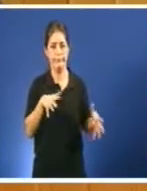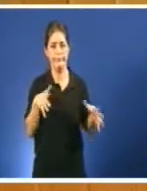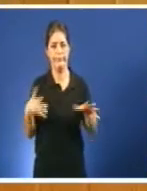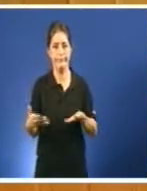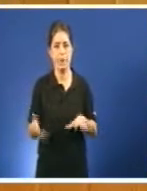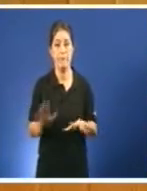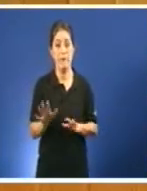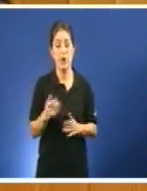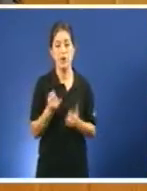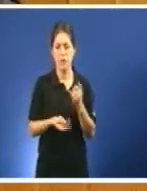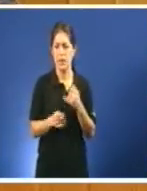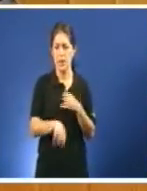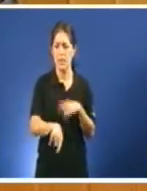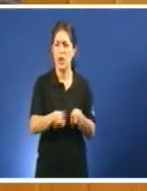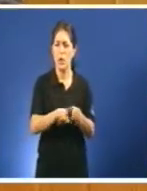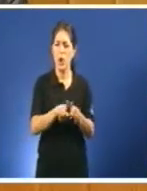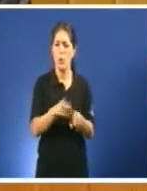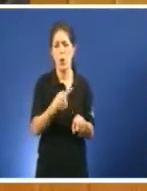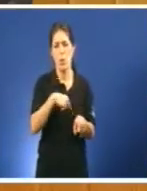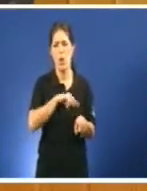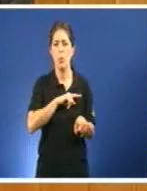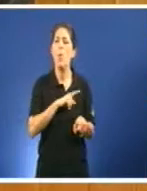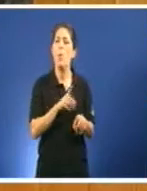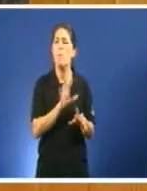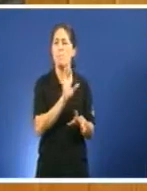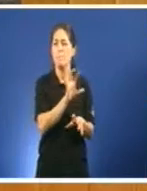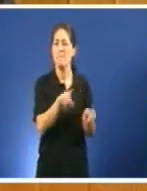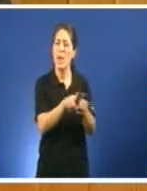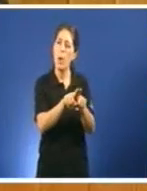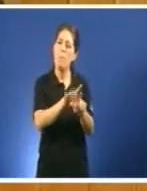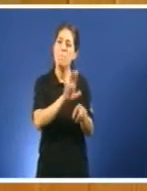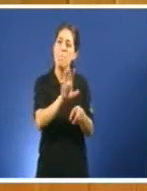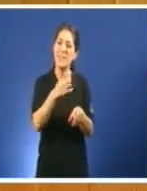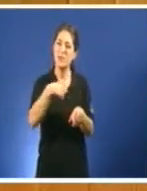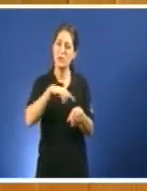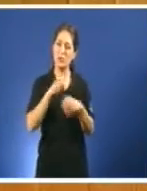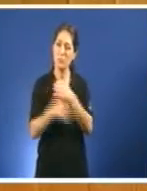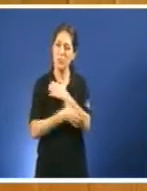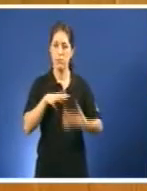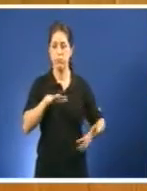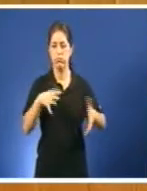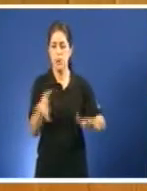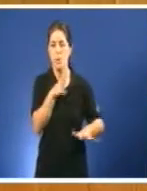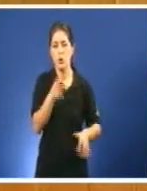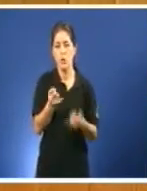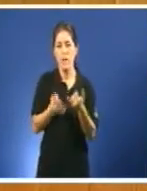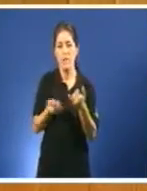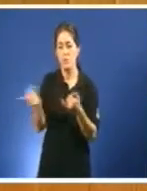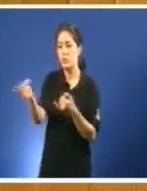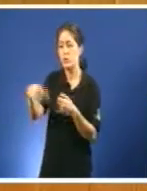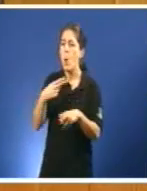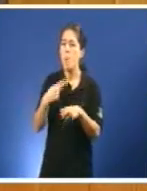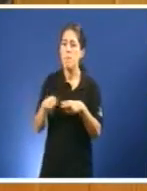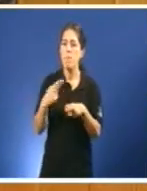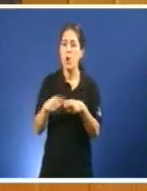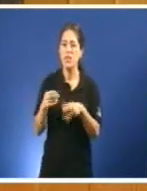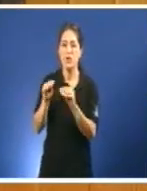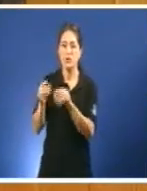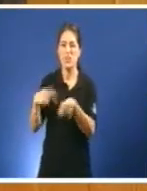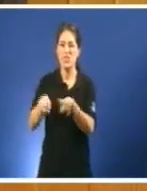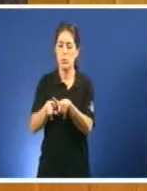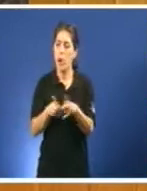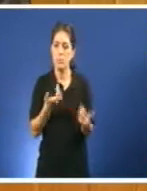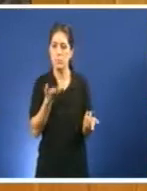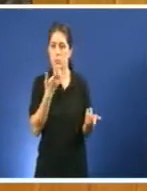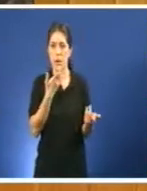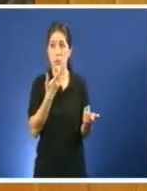como nación, do noso empobrecemento como país. Porque se estas políticas son total e absolutamente contraindicadas